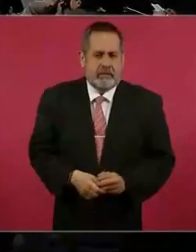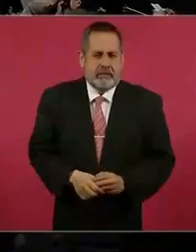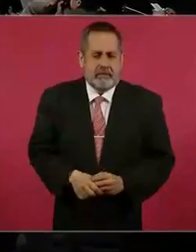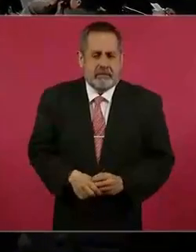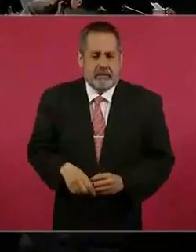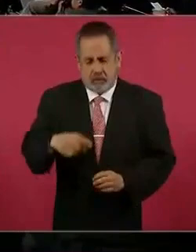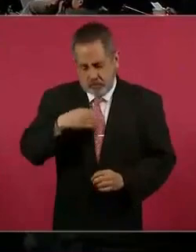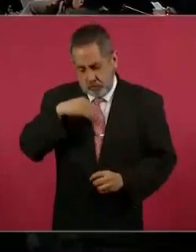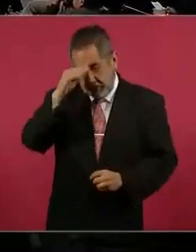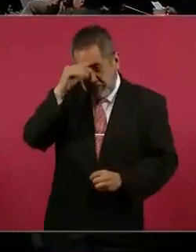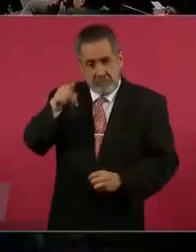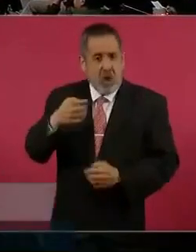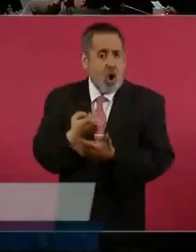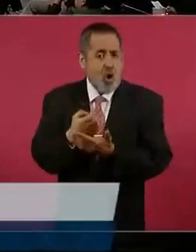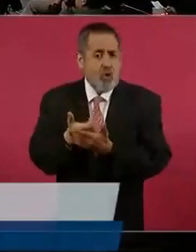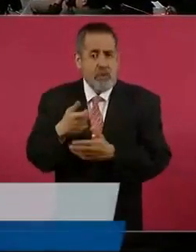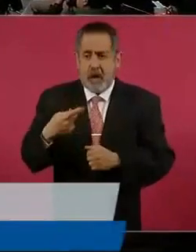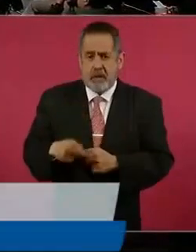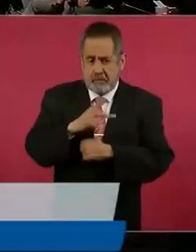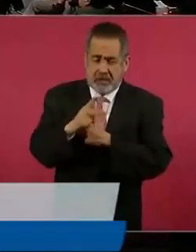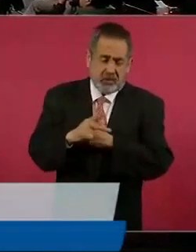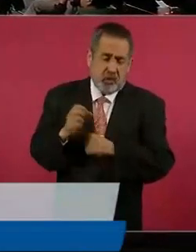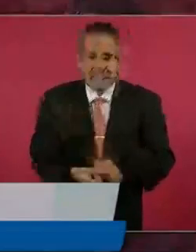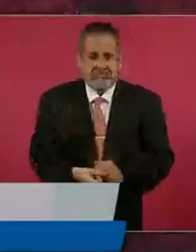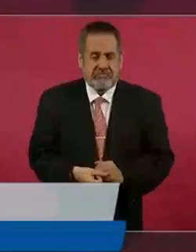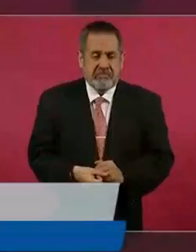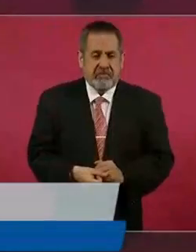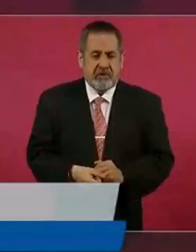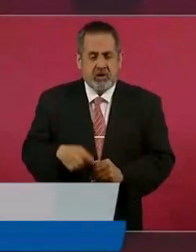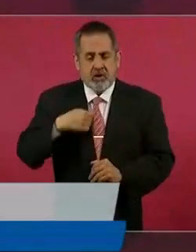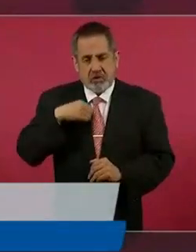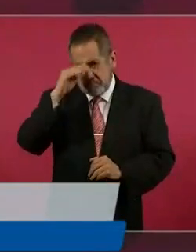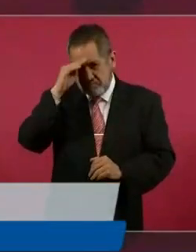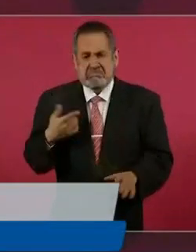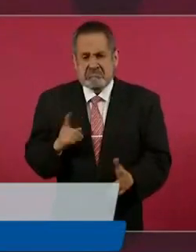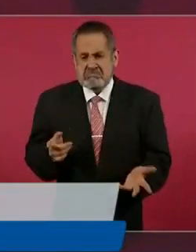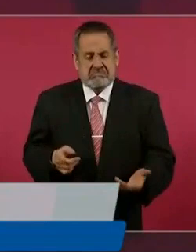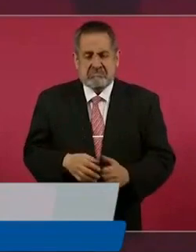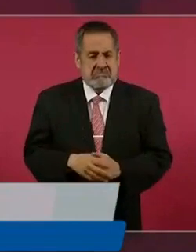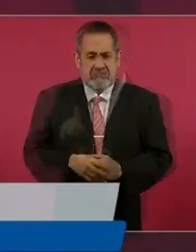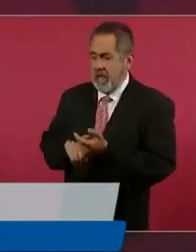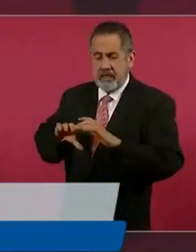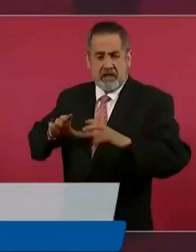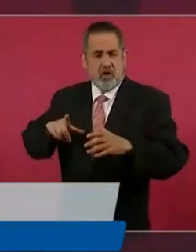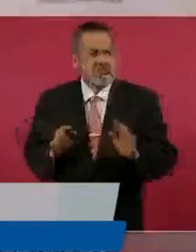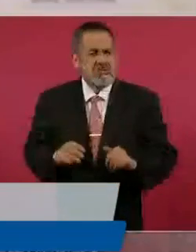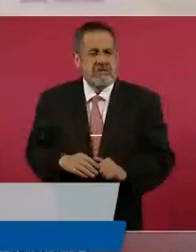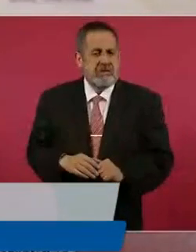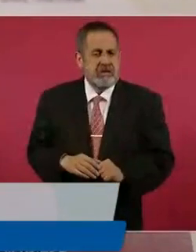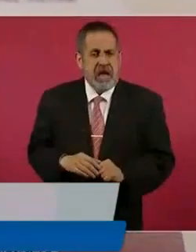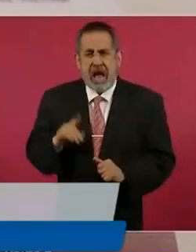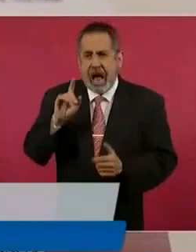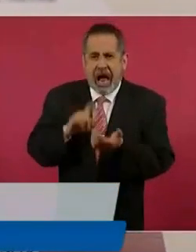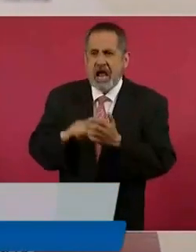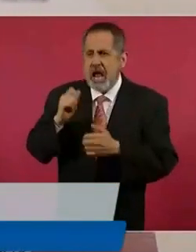Veo bien la economía del país, afortunadamente. No vemos ningún riesgo en lo interno, tampoco